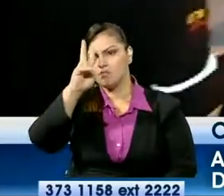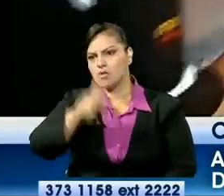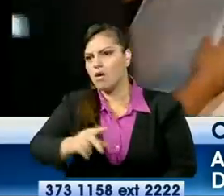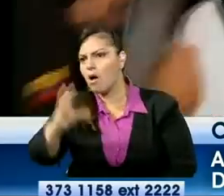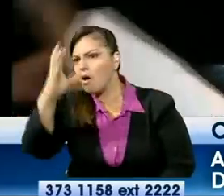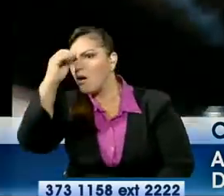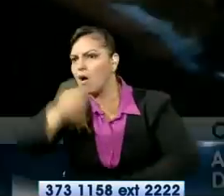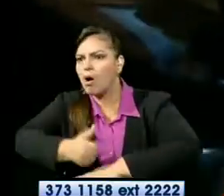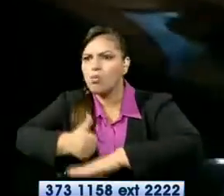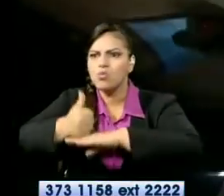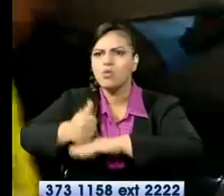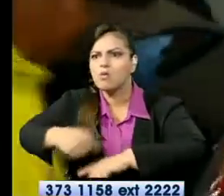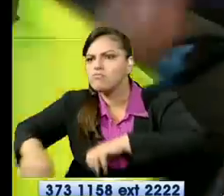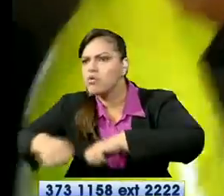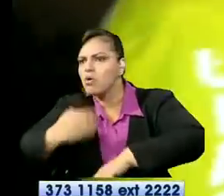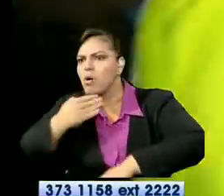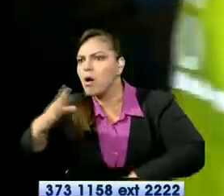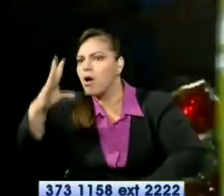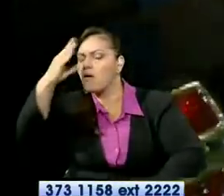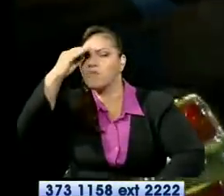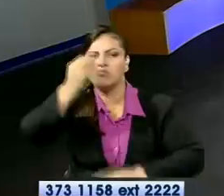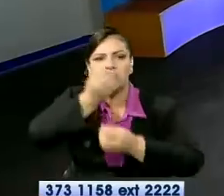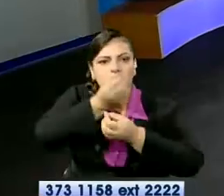Informó Jorge Salazar.